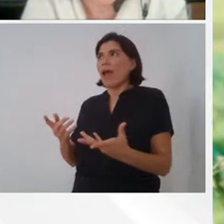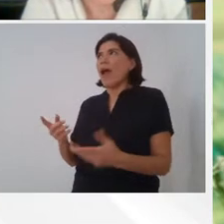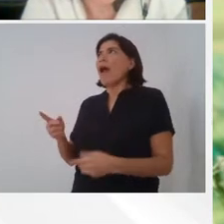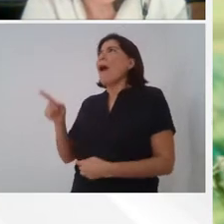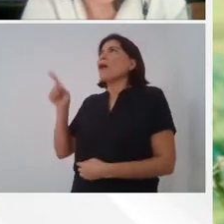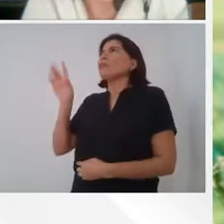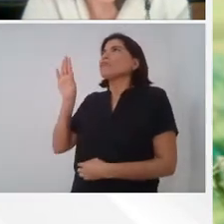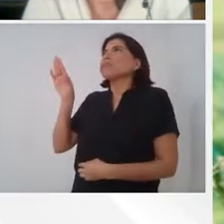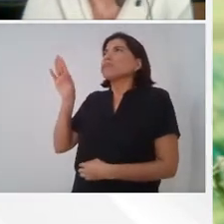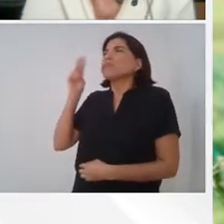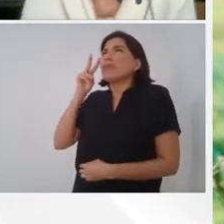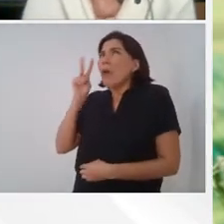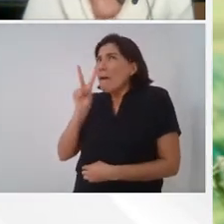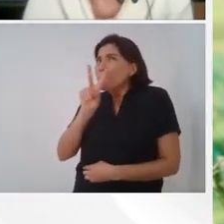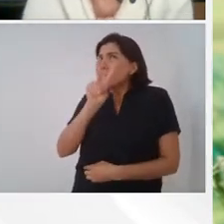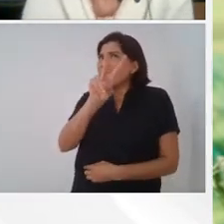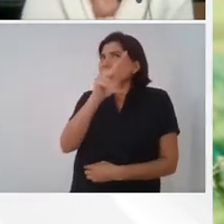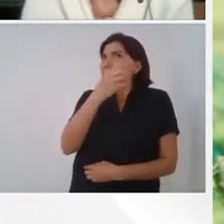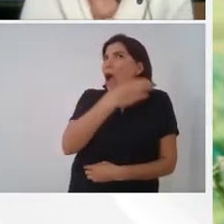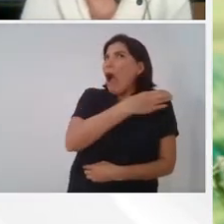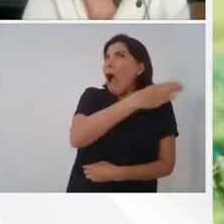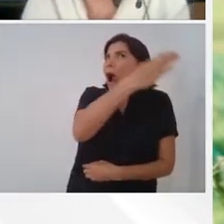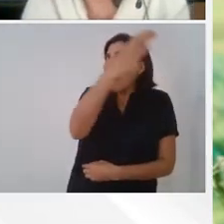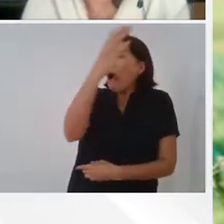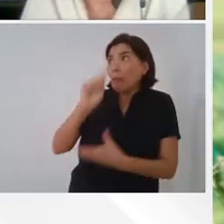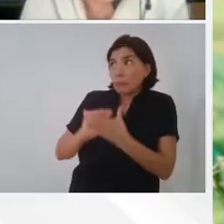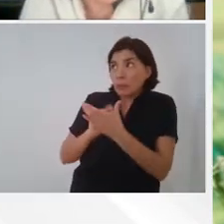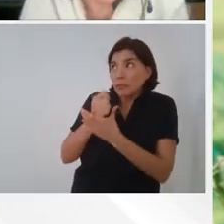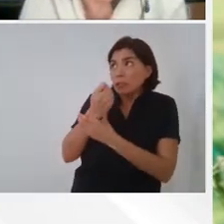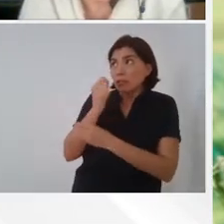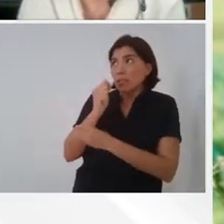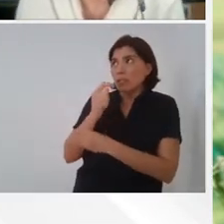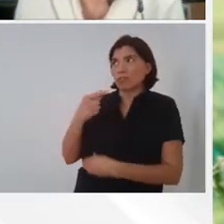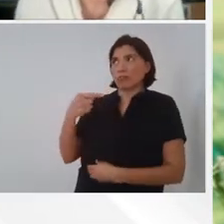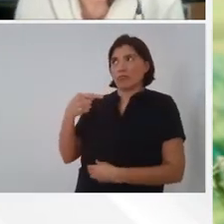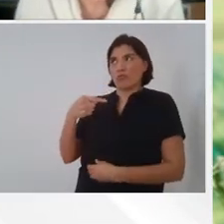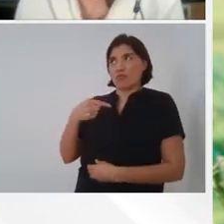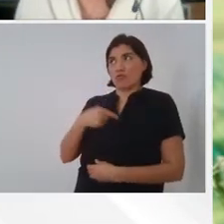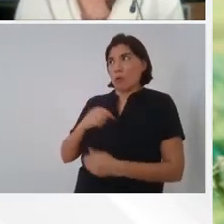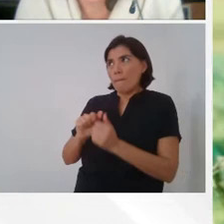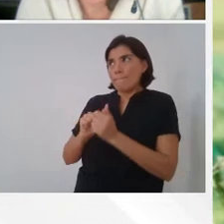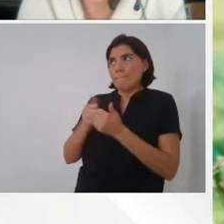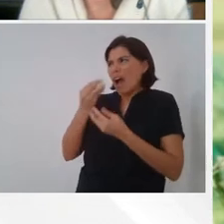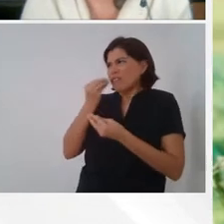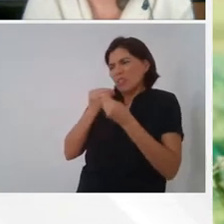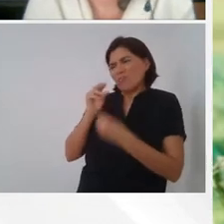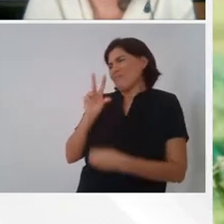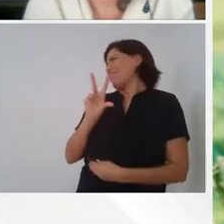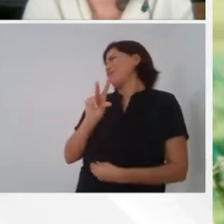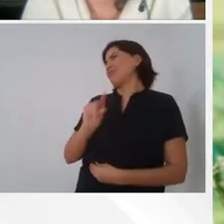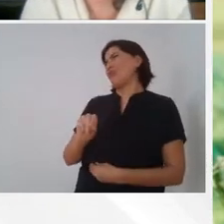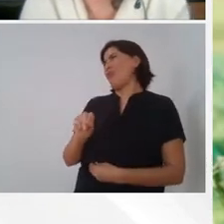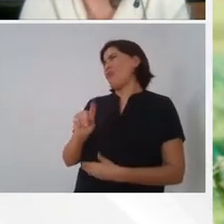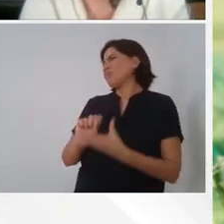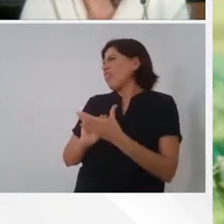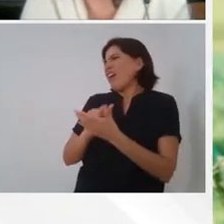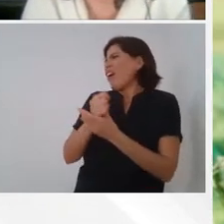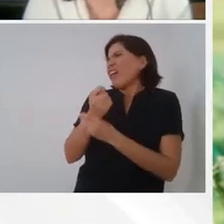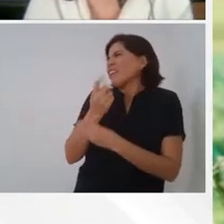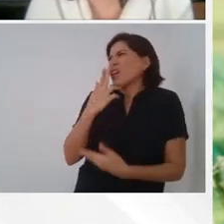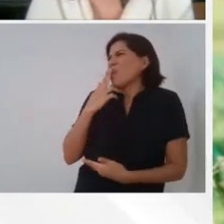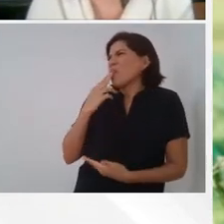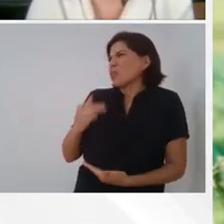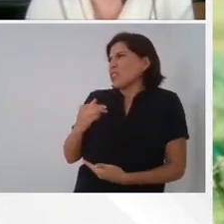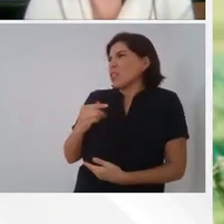trigo? Yo no como pan. Para mí el trigo es inútil. Los campos de trigo no